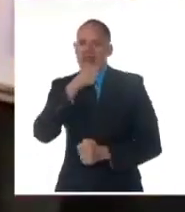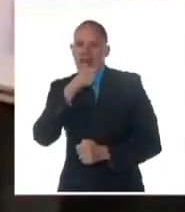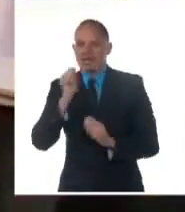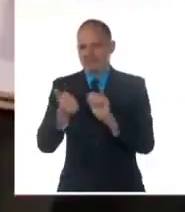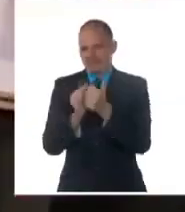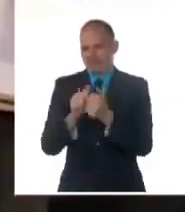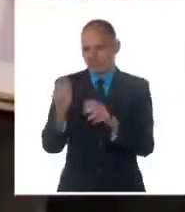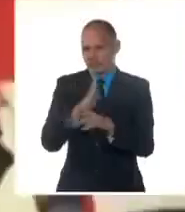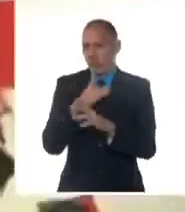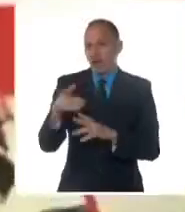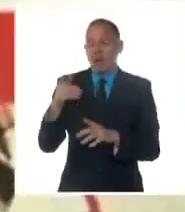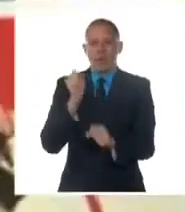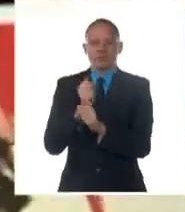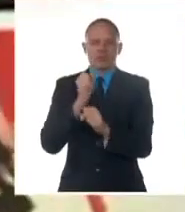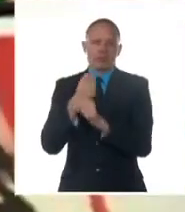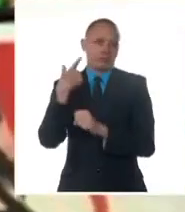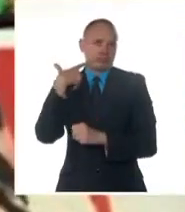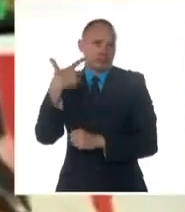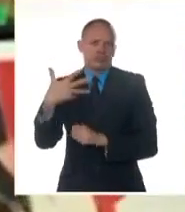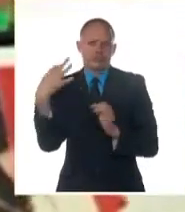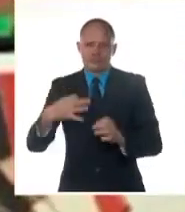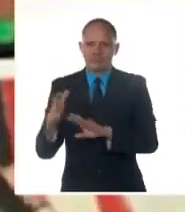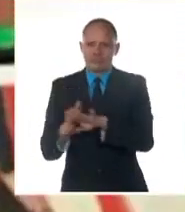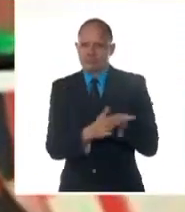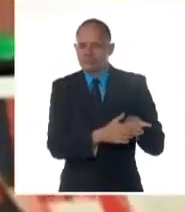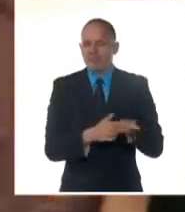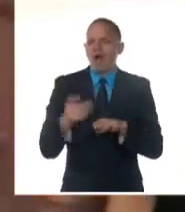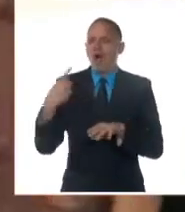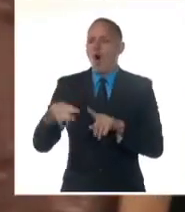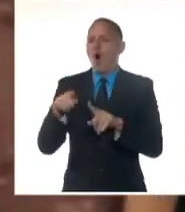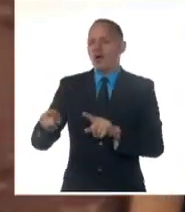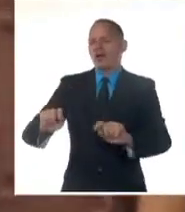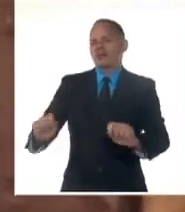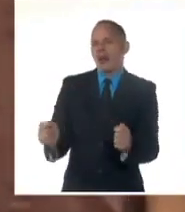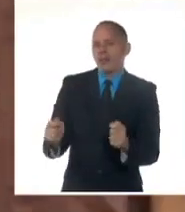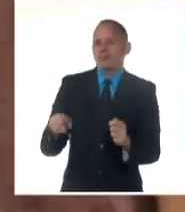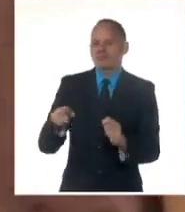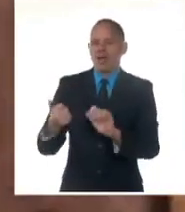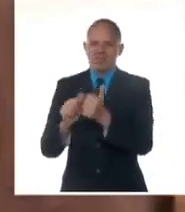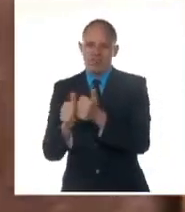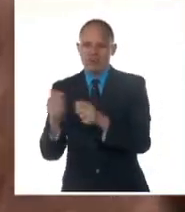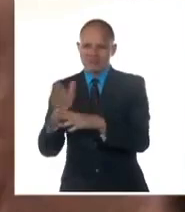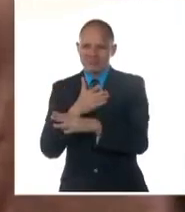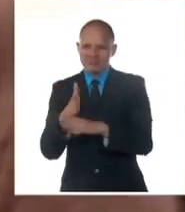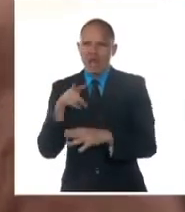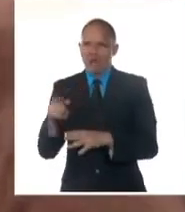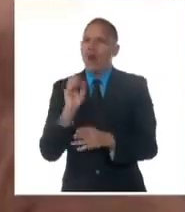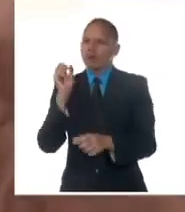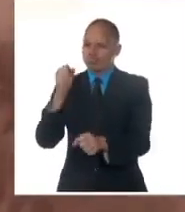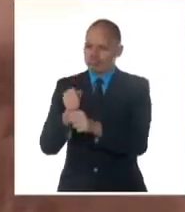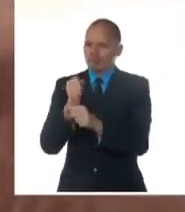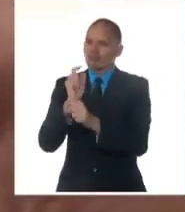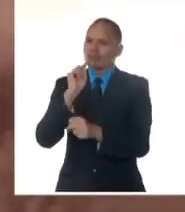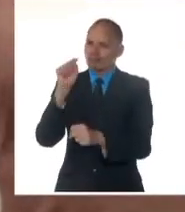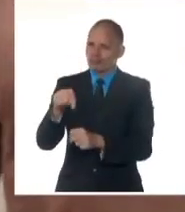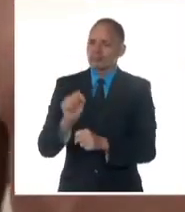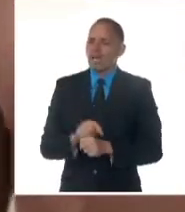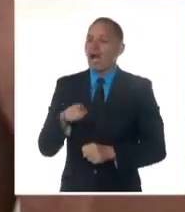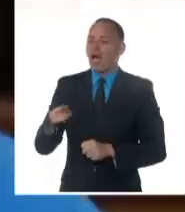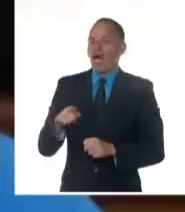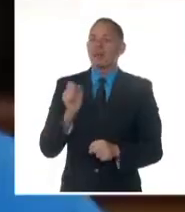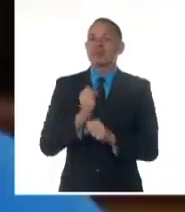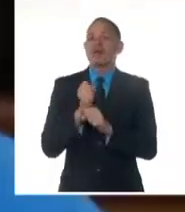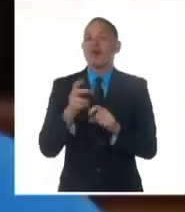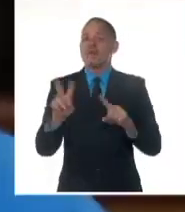la obra de toda la vida. Fundador del programa radial Deportivamente, la radio y la televisión significan para él la